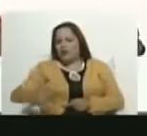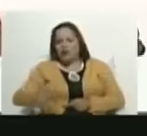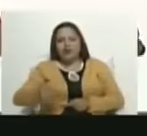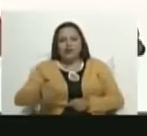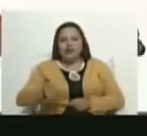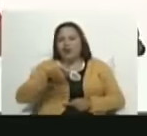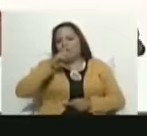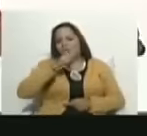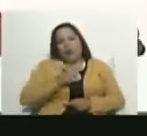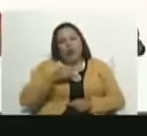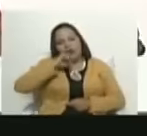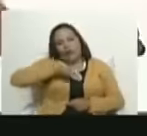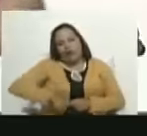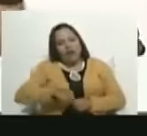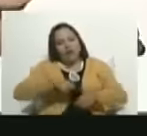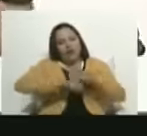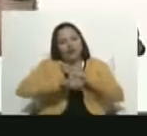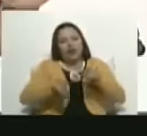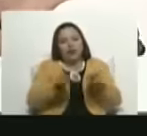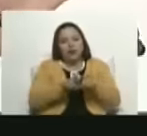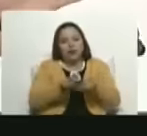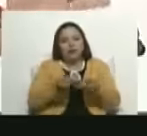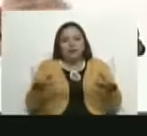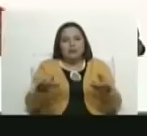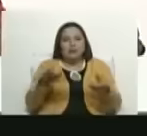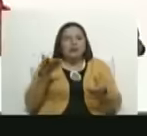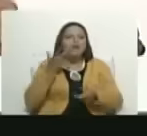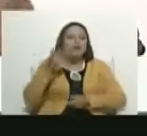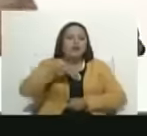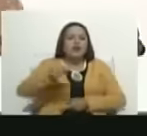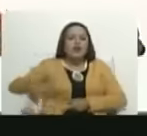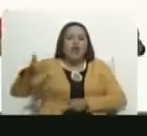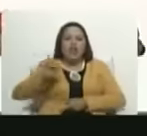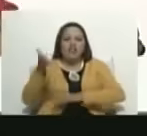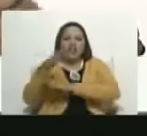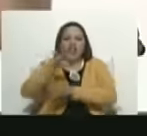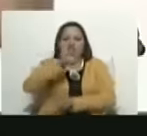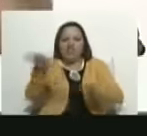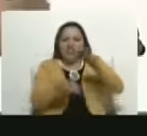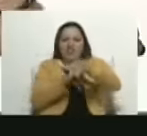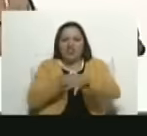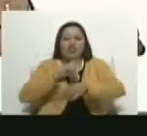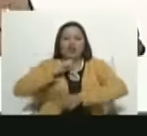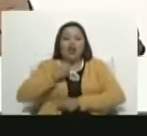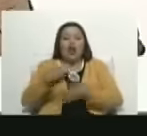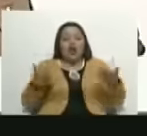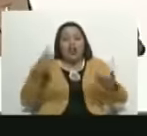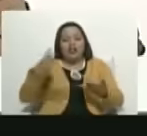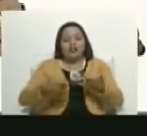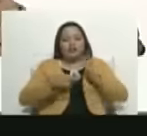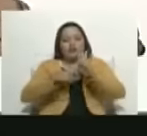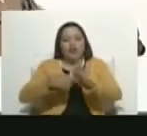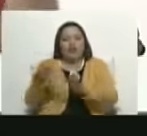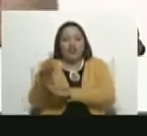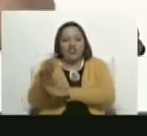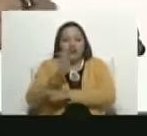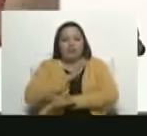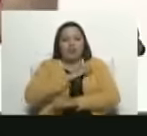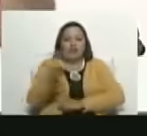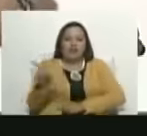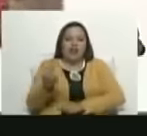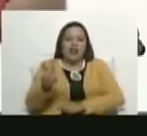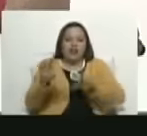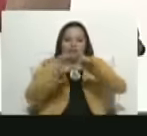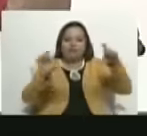en los jugadores. Los que voltean la bandera como que se escondieron. Entonces están jugando ahora con la bandera como debe irla. ¿Ah?